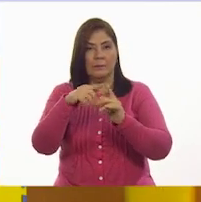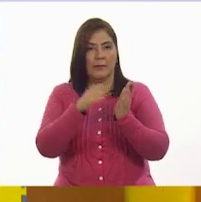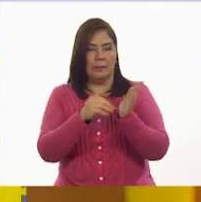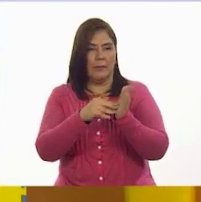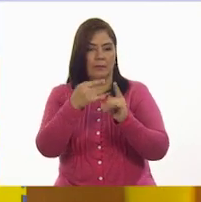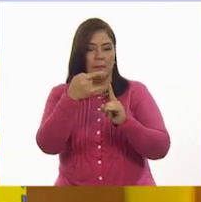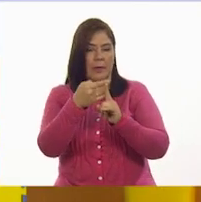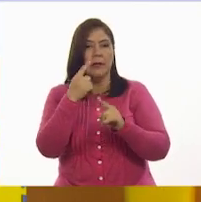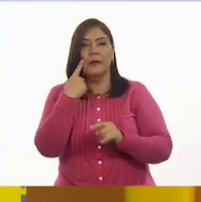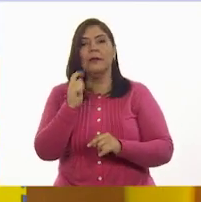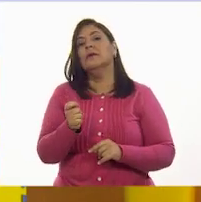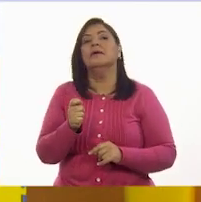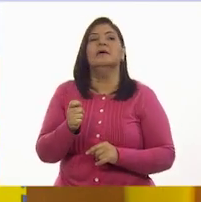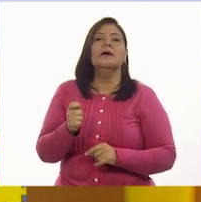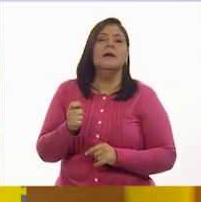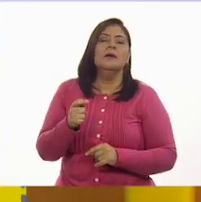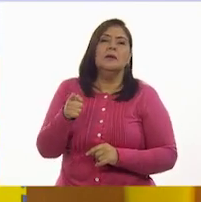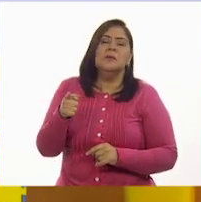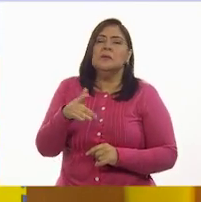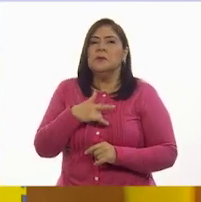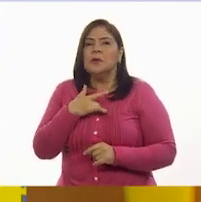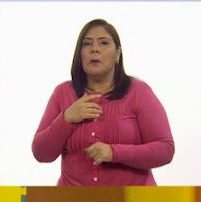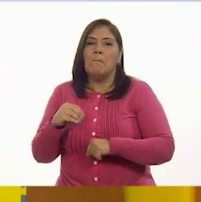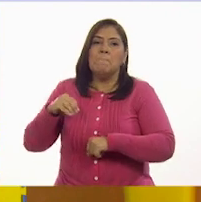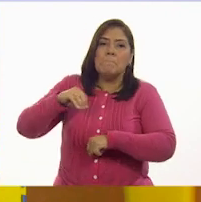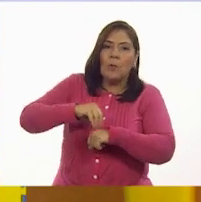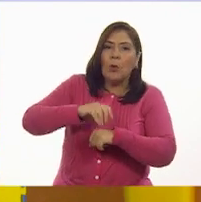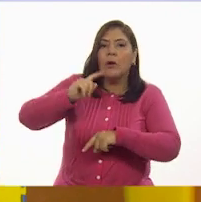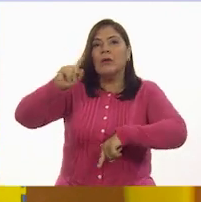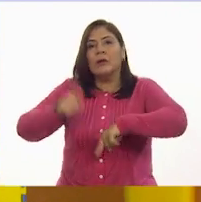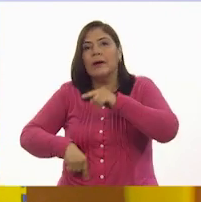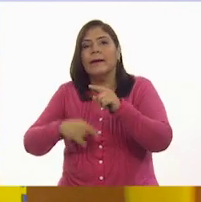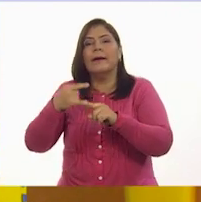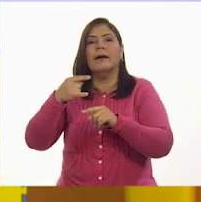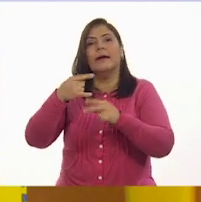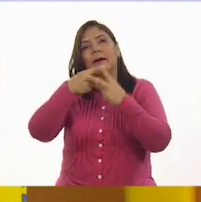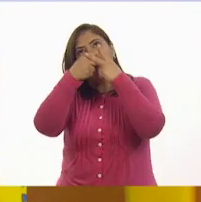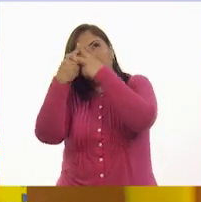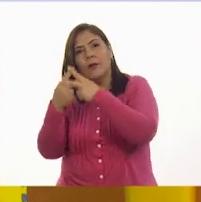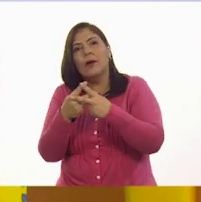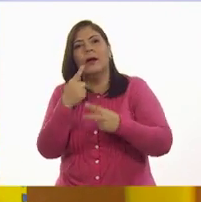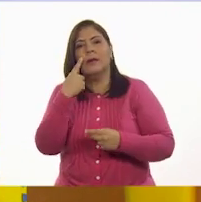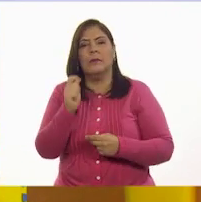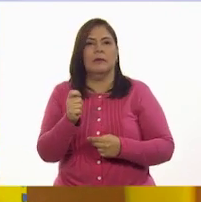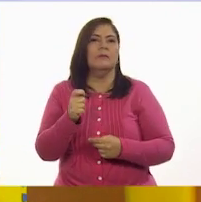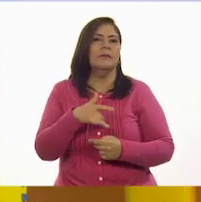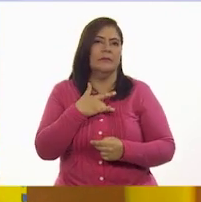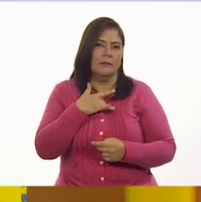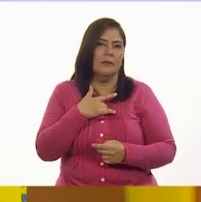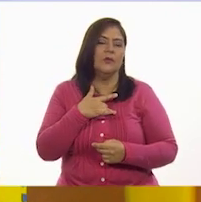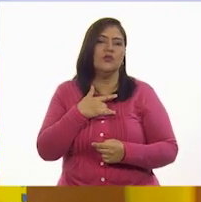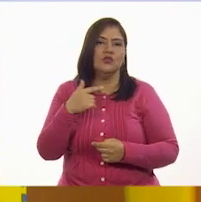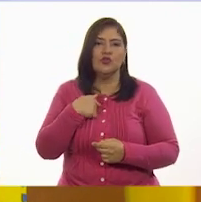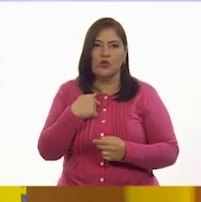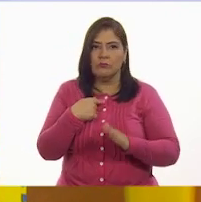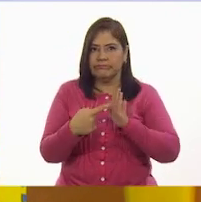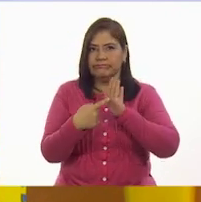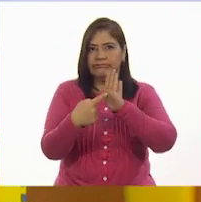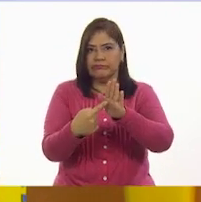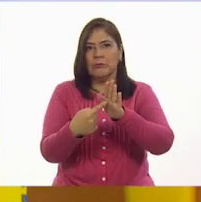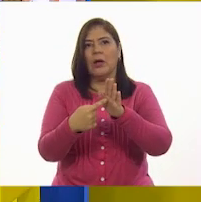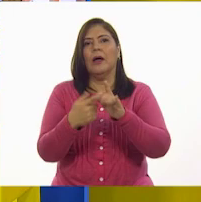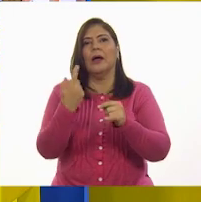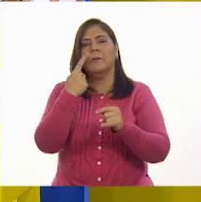vamos a tener que agregar o quitar estrellas, ¿de acuerdo? Para eso yo te voy a mostrar algunas imágenes de estrellas, ¿de